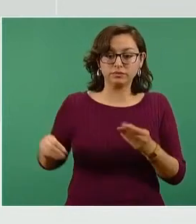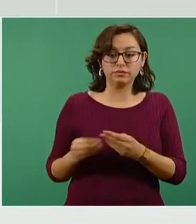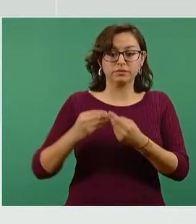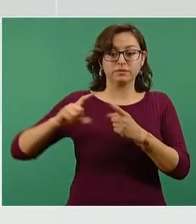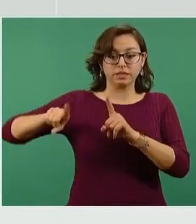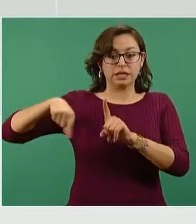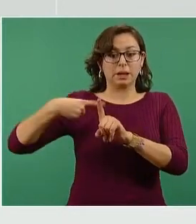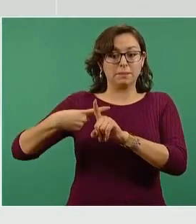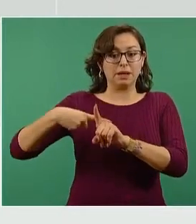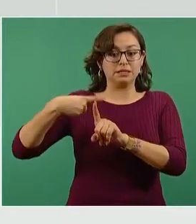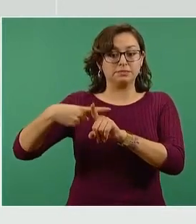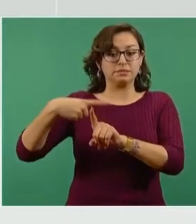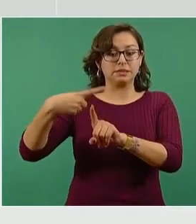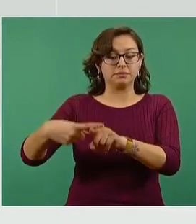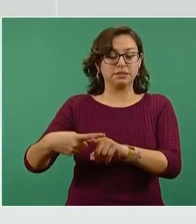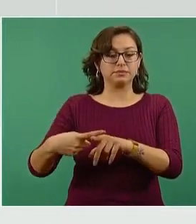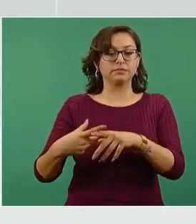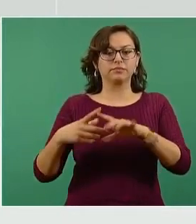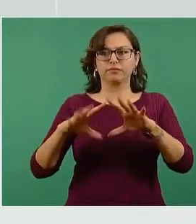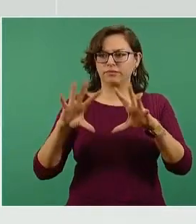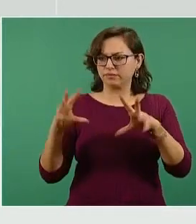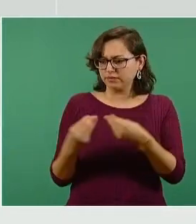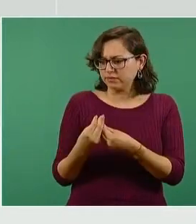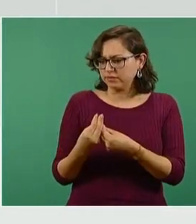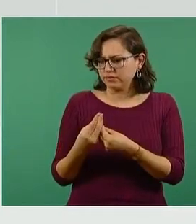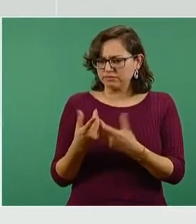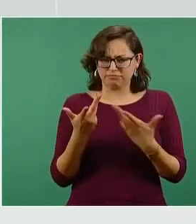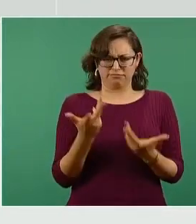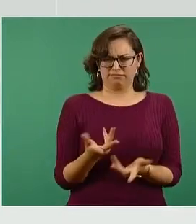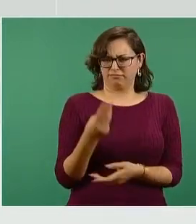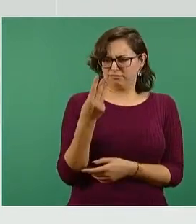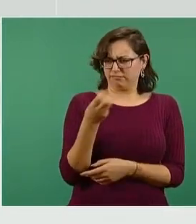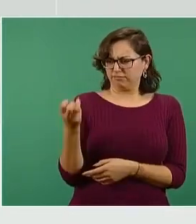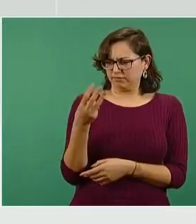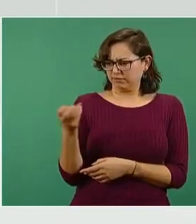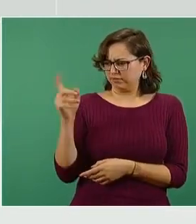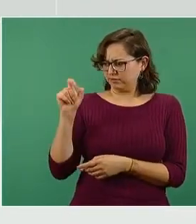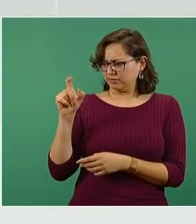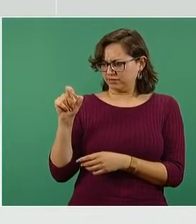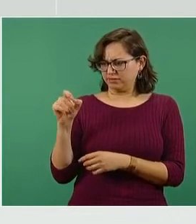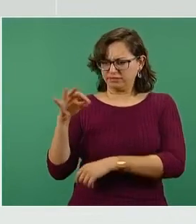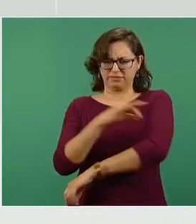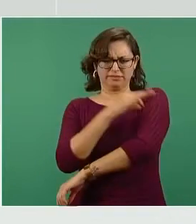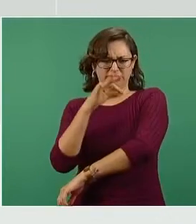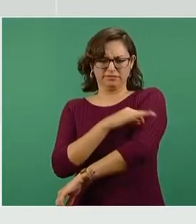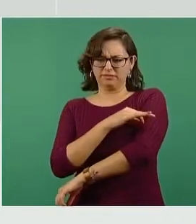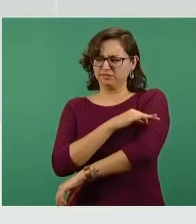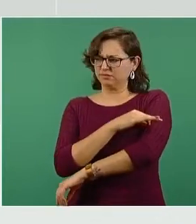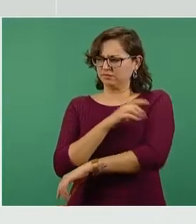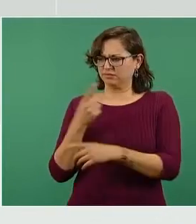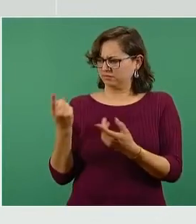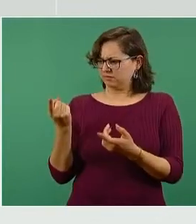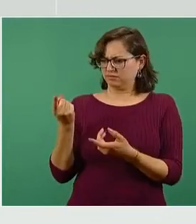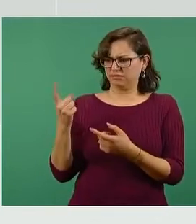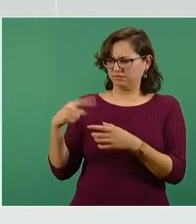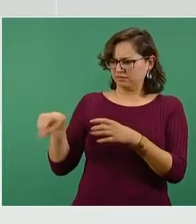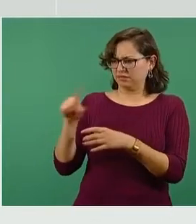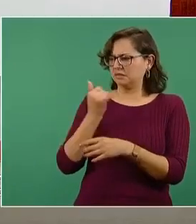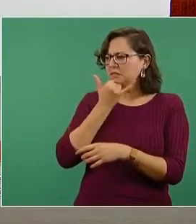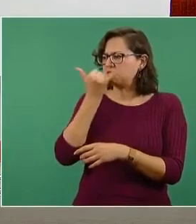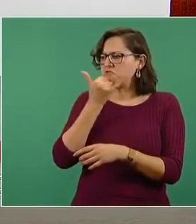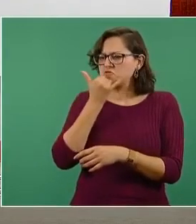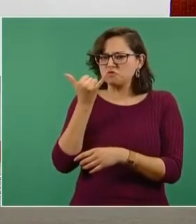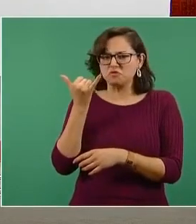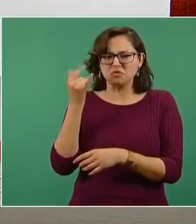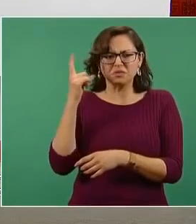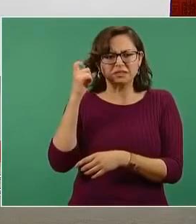sumas las dosis por sector, daba una diferencia de 320 vacunas con el Entonces, quisiéramos saber, ese error se corrigió